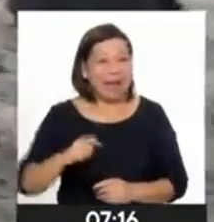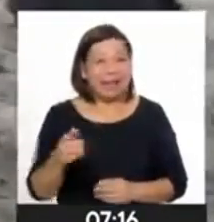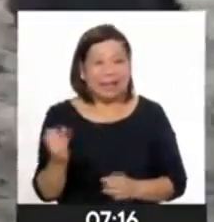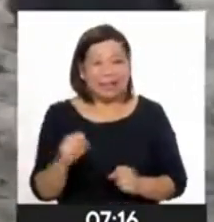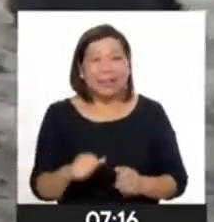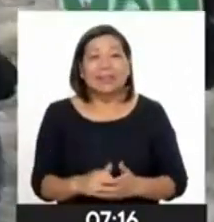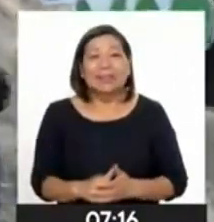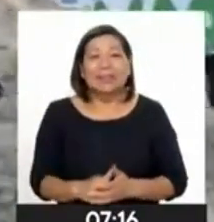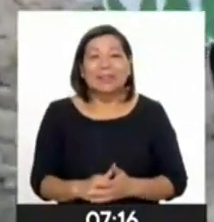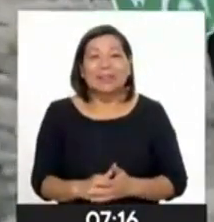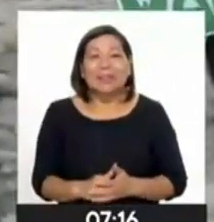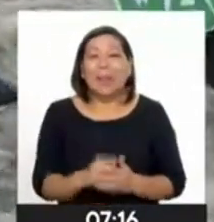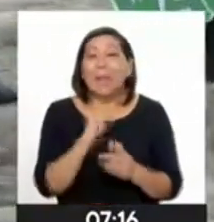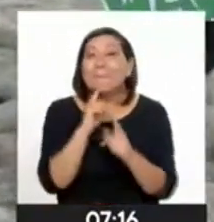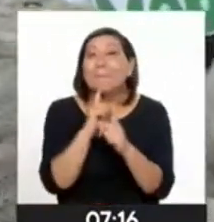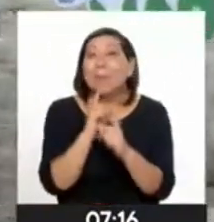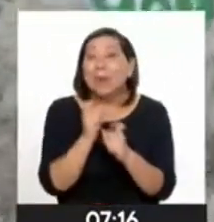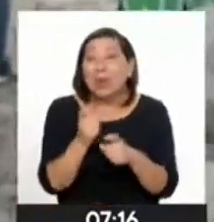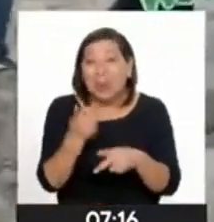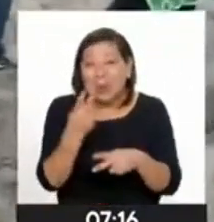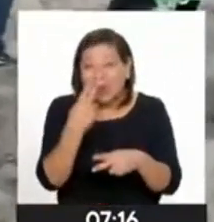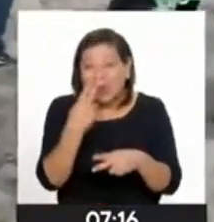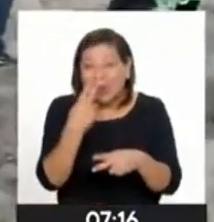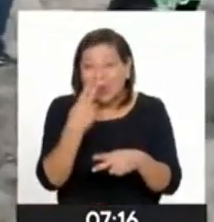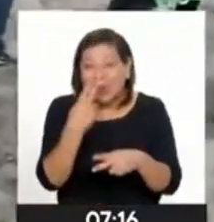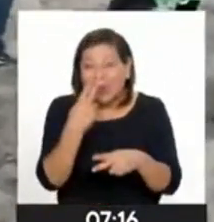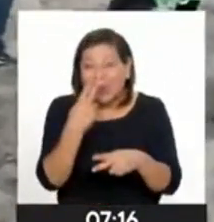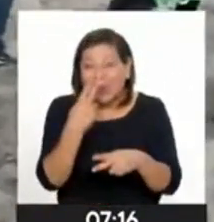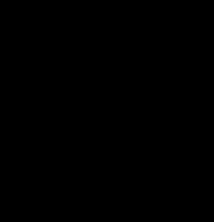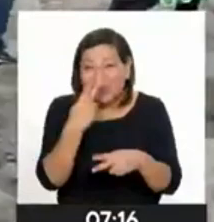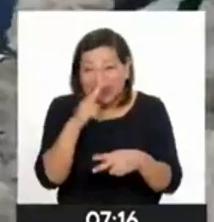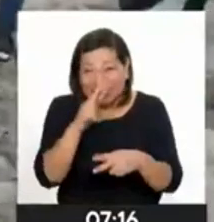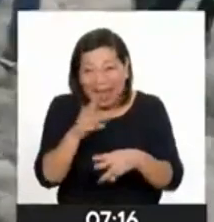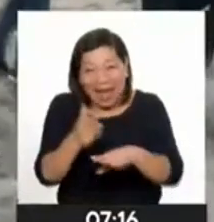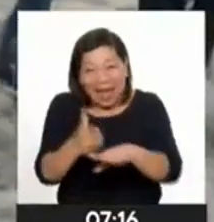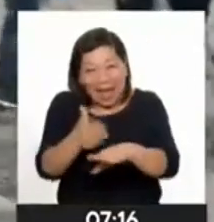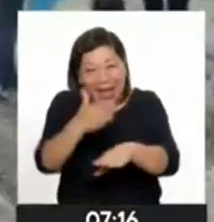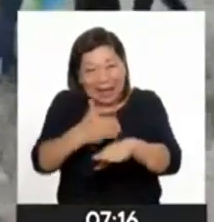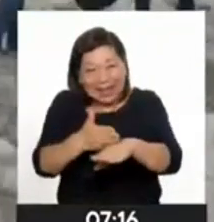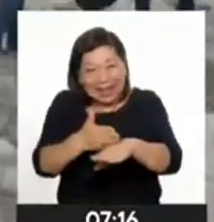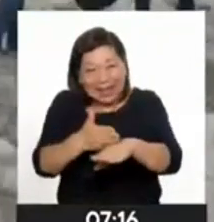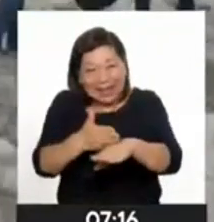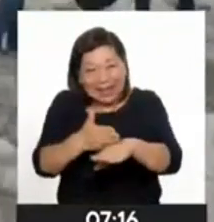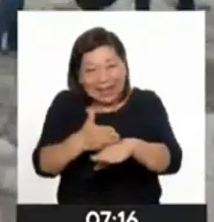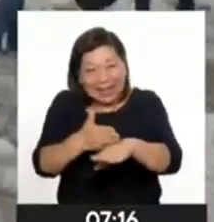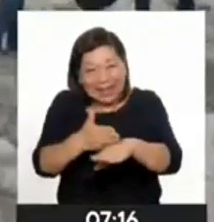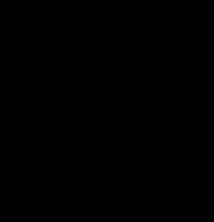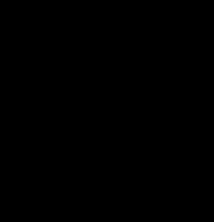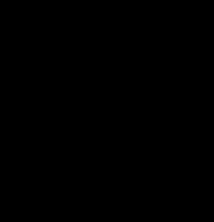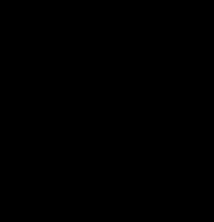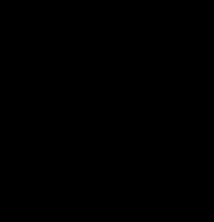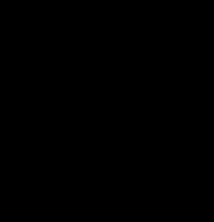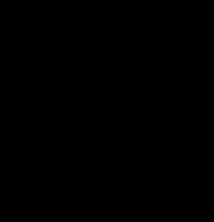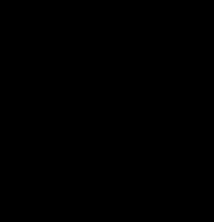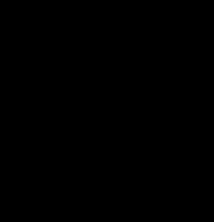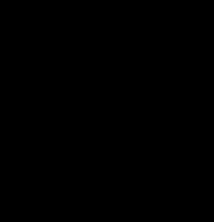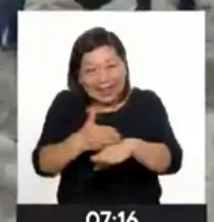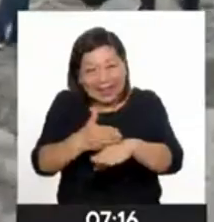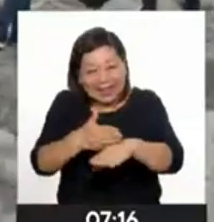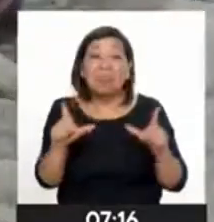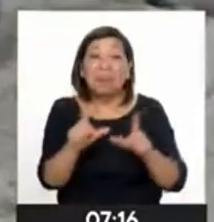poder esa pregunta, a ver si nos... En estos momentos está brindando